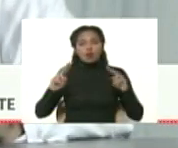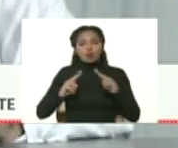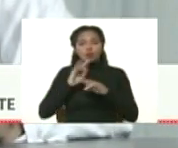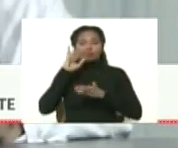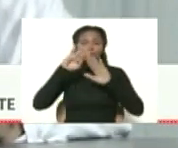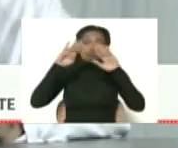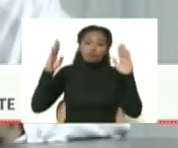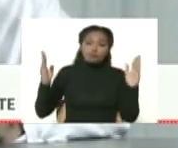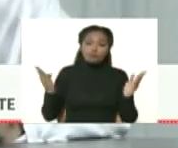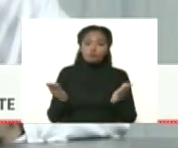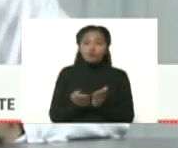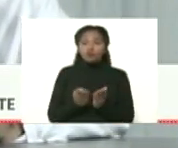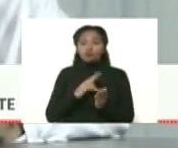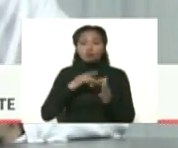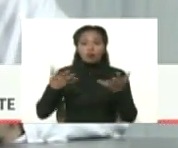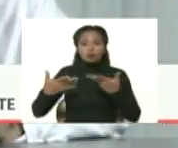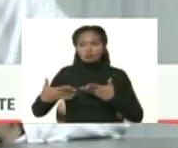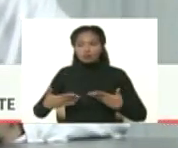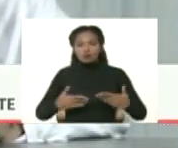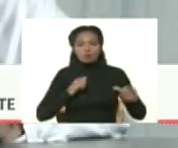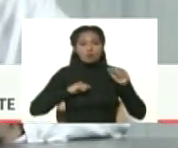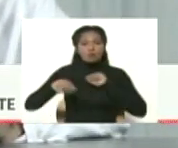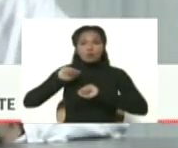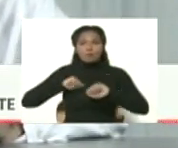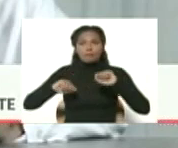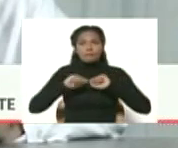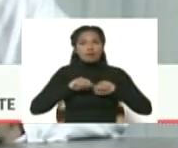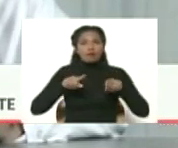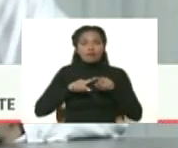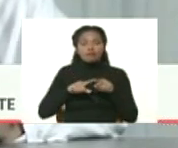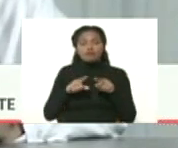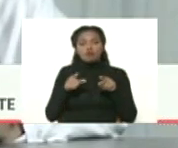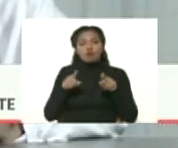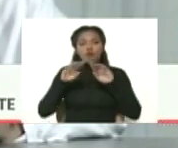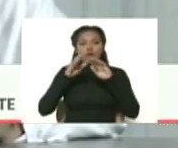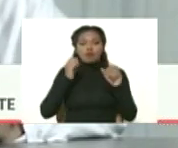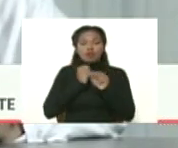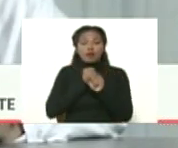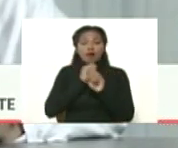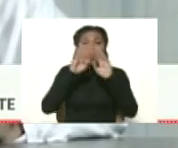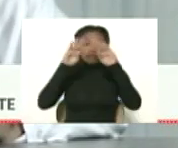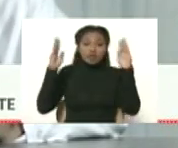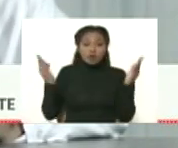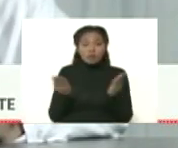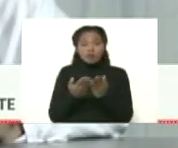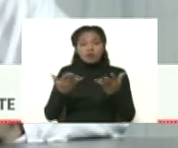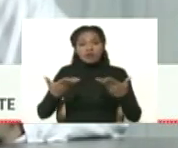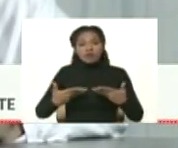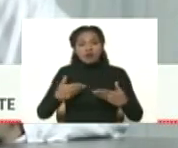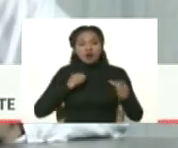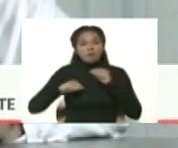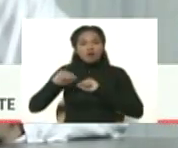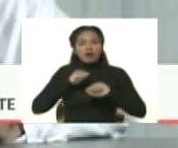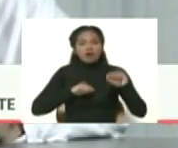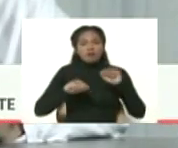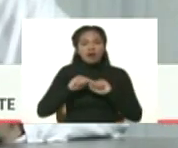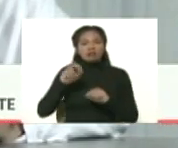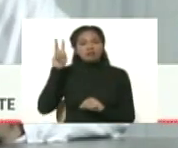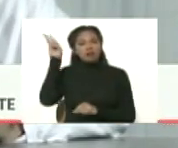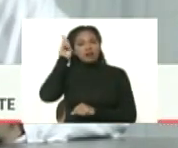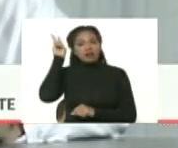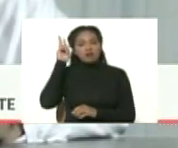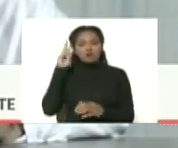mundiales. Hemos recibido a los movimientos sindicales y de trabajadores del mundo. Hemos recibido a los movimientos